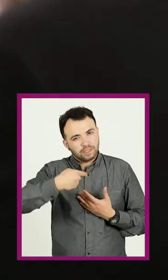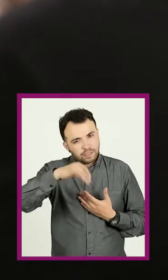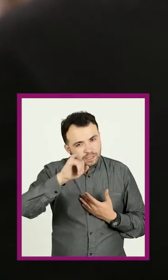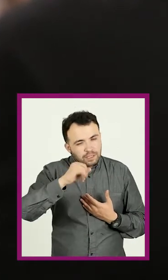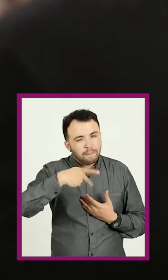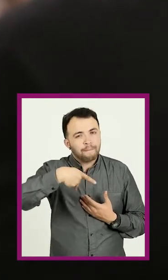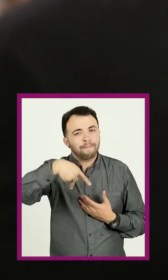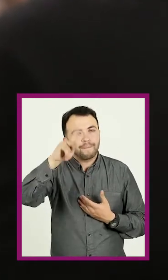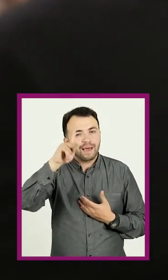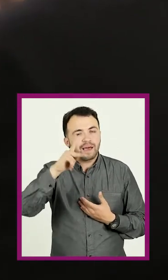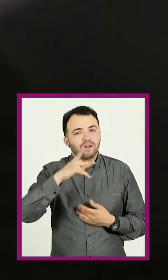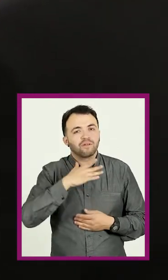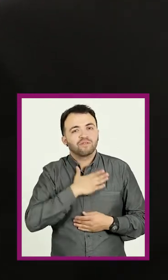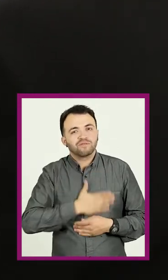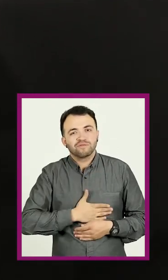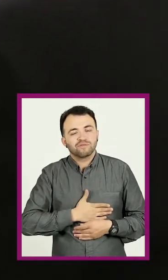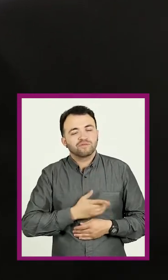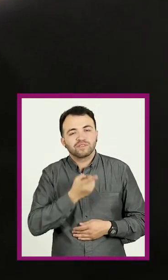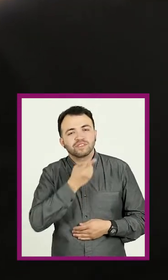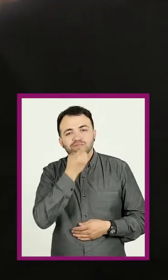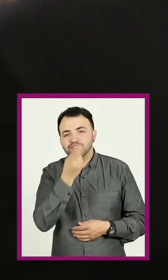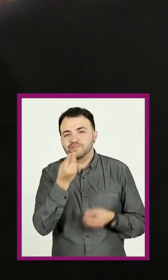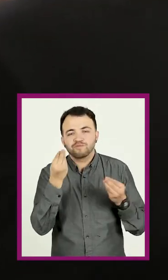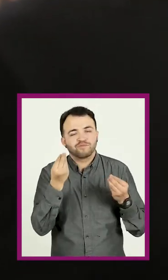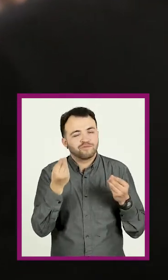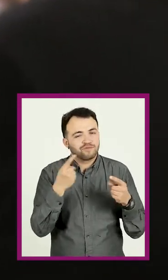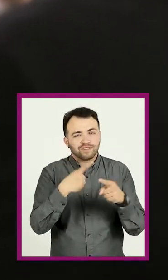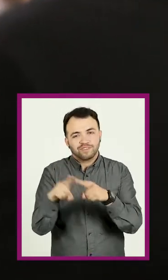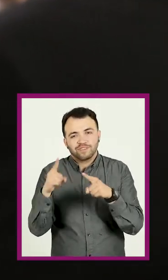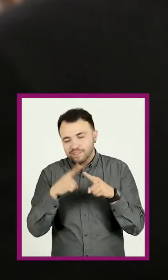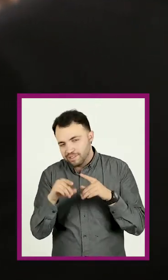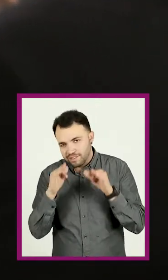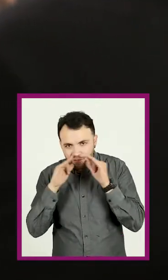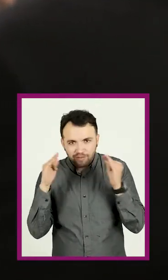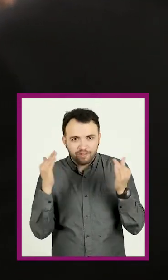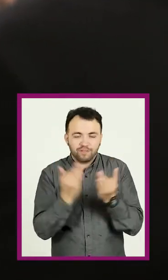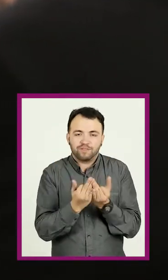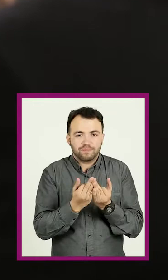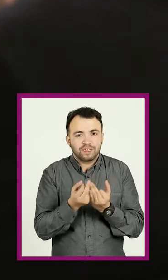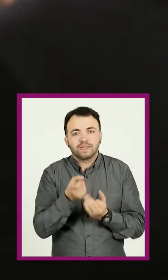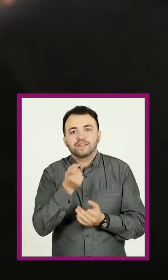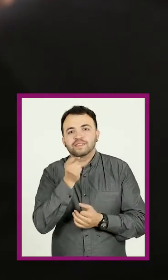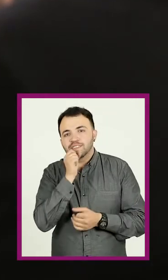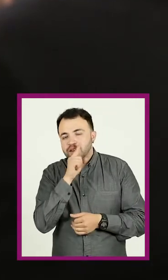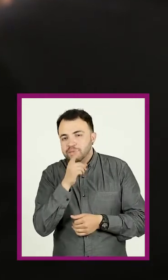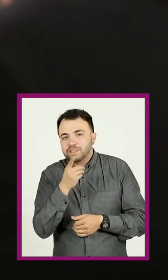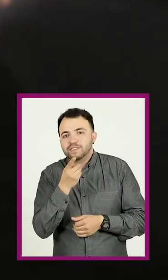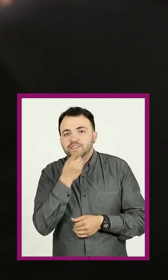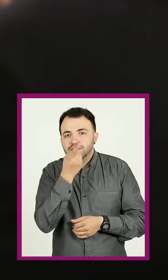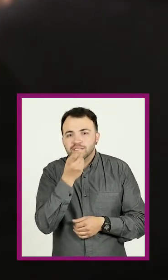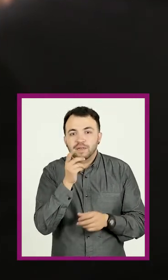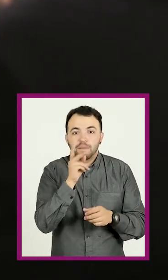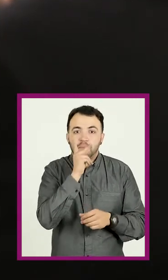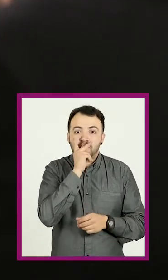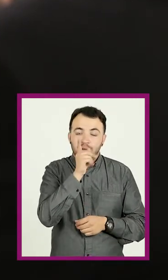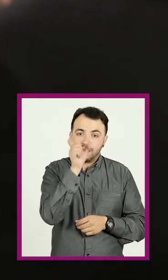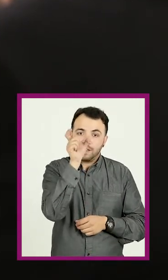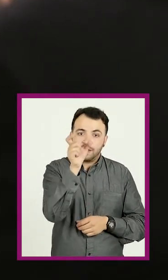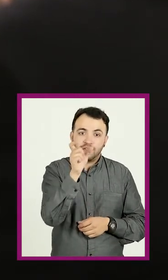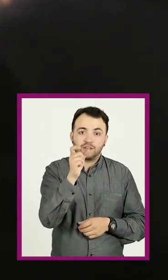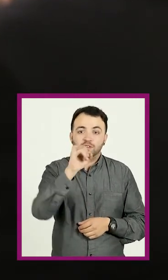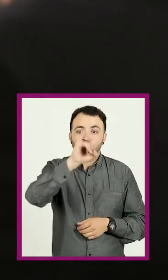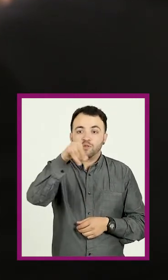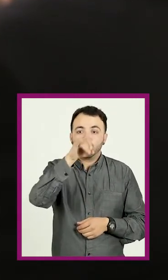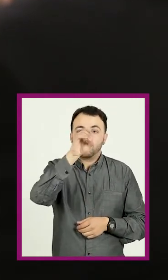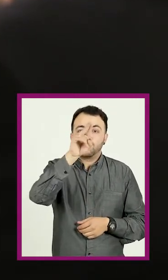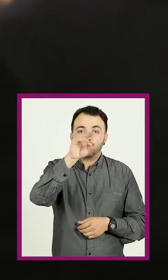Aristóteles, el ser se dice de muchas maneras, claro, la justicia también significa, claro, muchas cosas. Fíjate que estos humanistas del siglo XVI que